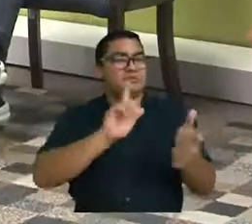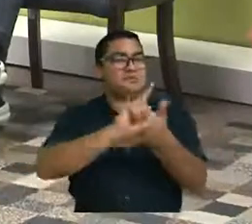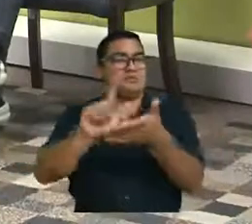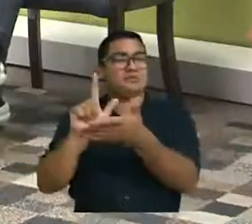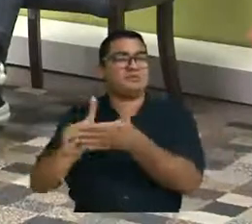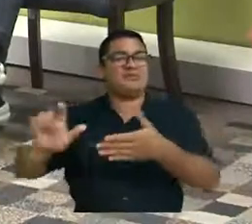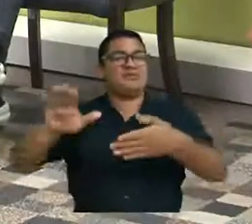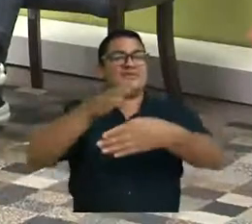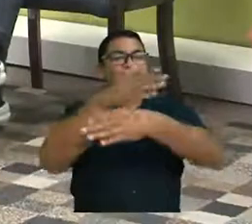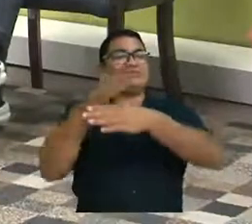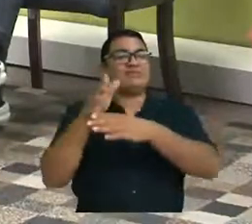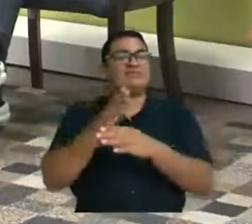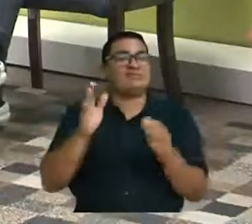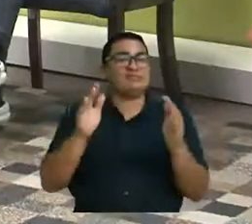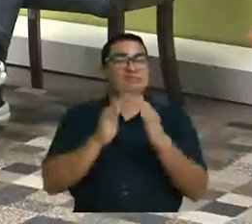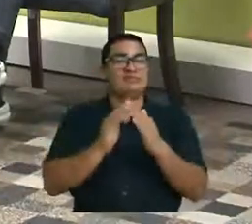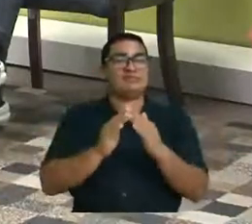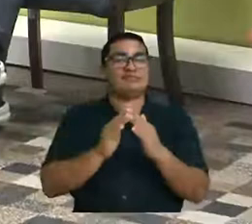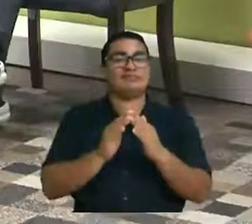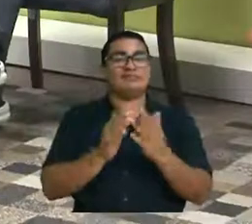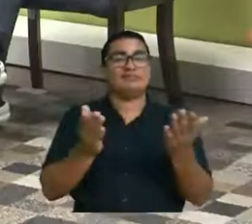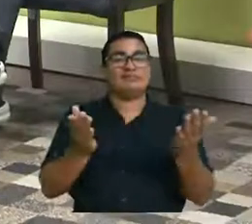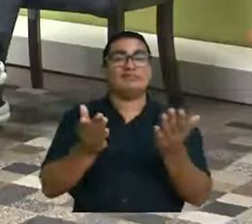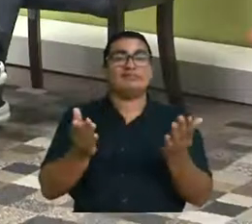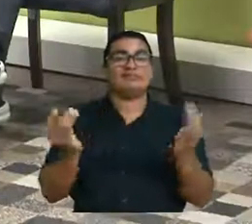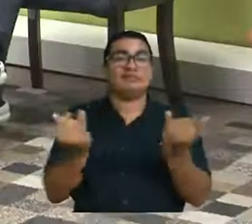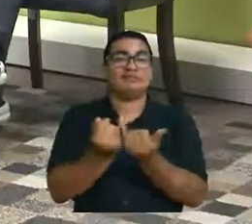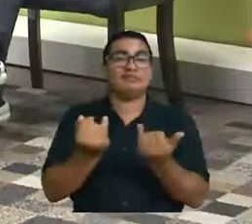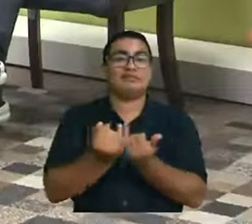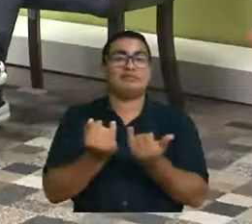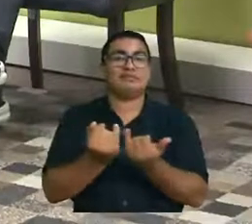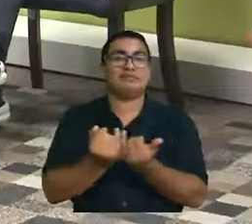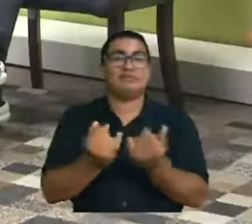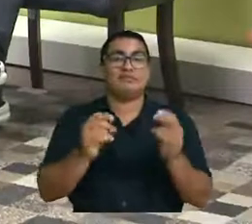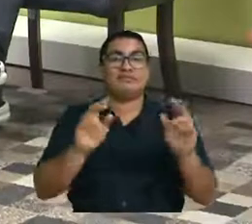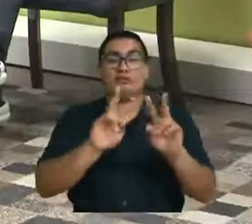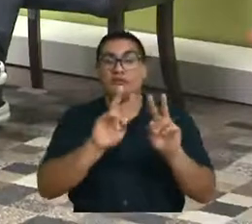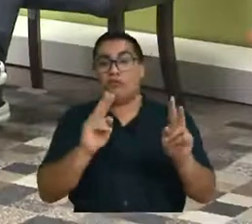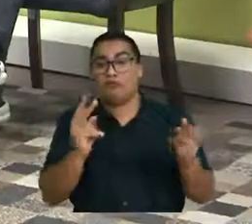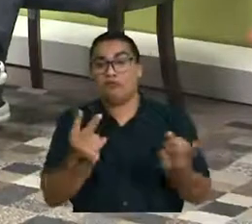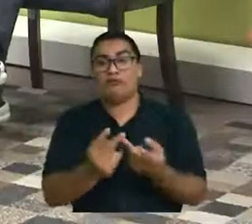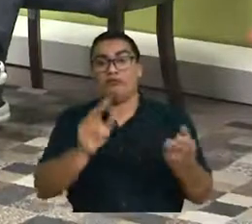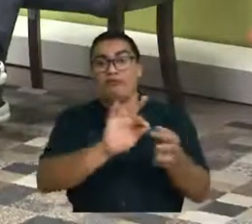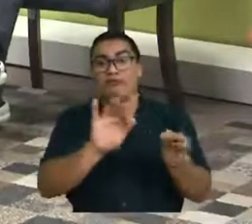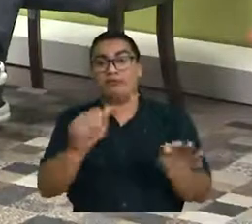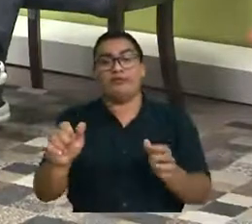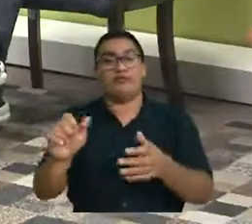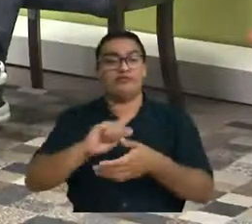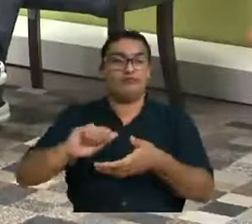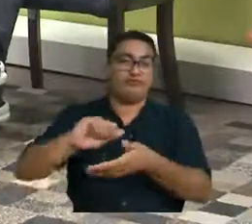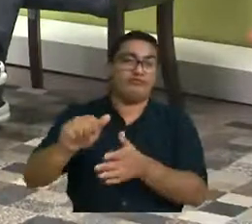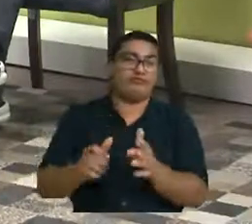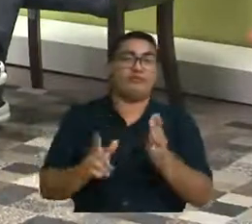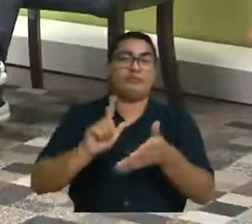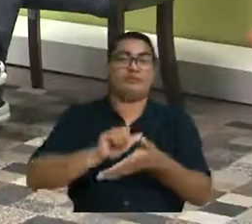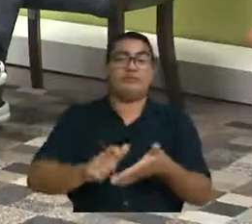las superficies de nuestro hogar. Incluso lo ocupan para lavar las verduras, para purificar el